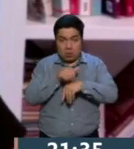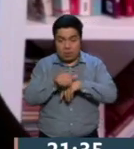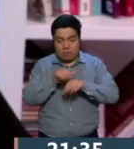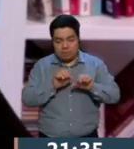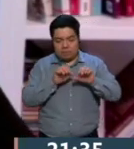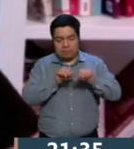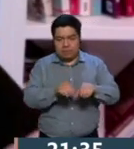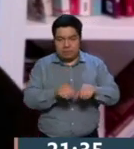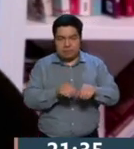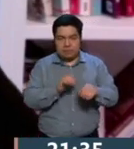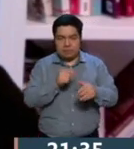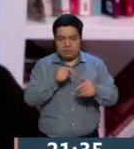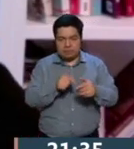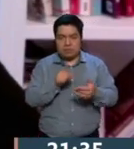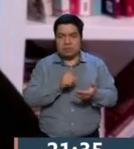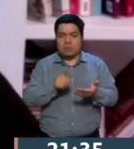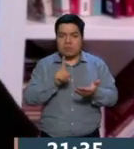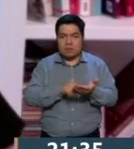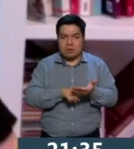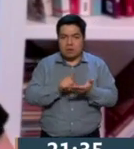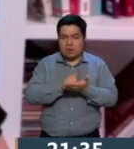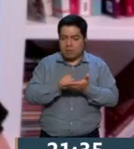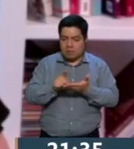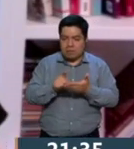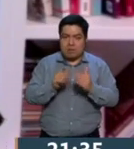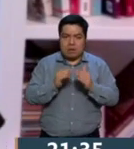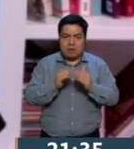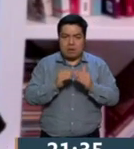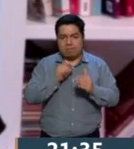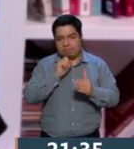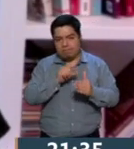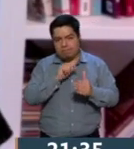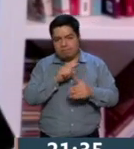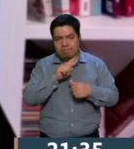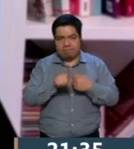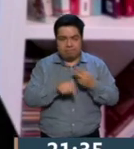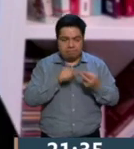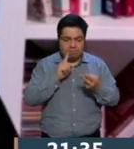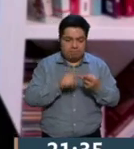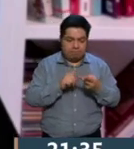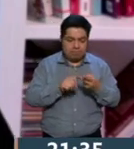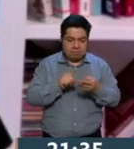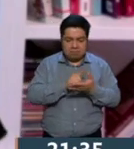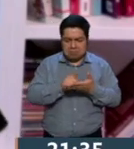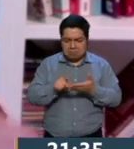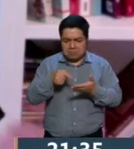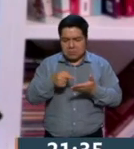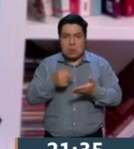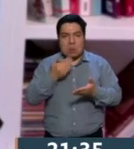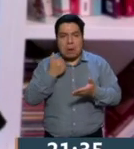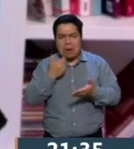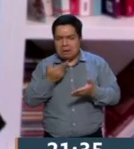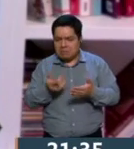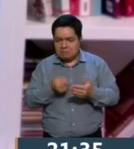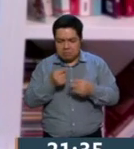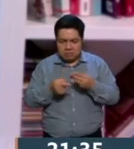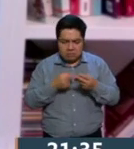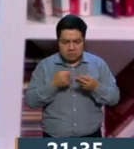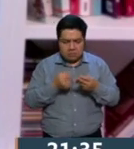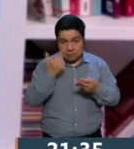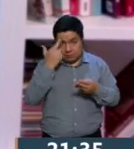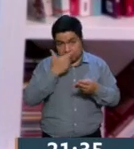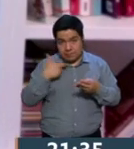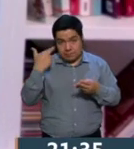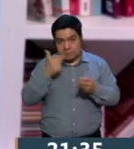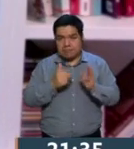registros que se habían hecho desde una misma dirección. También empezaron a ver que había direcciones que no existían, revisaron la